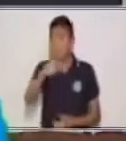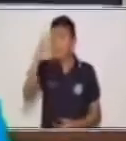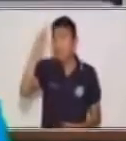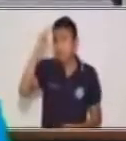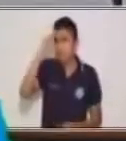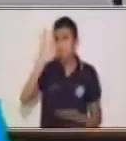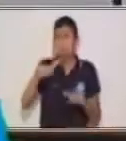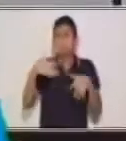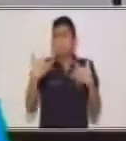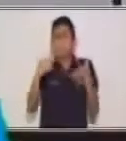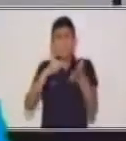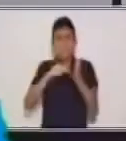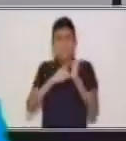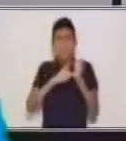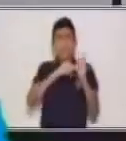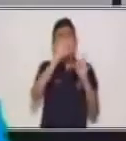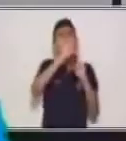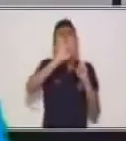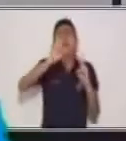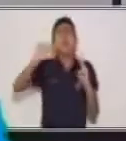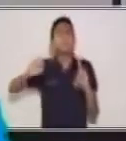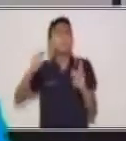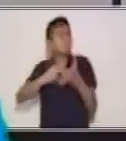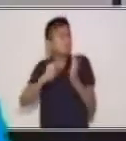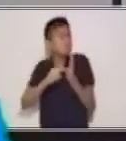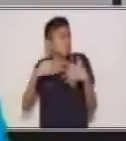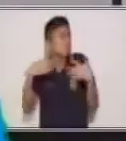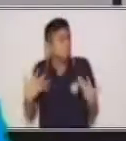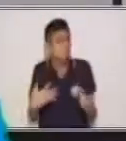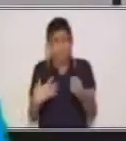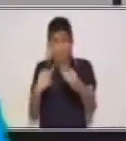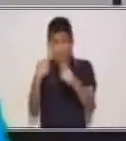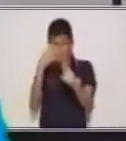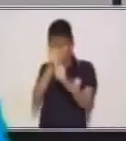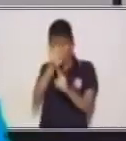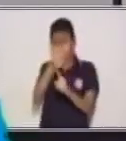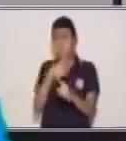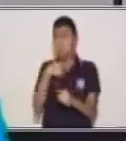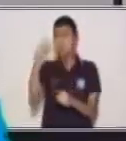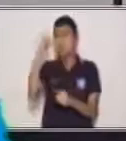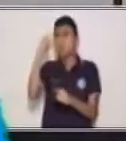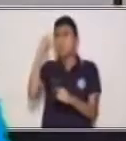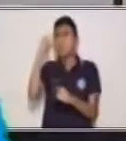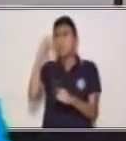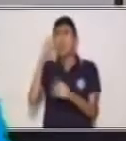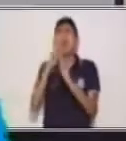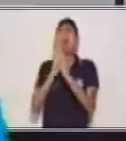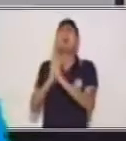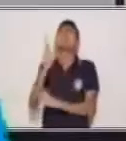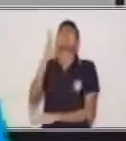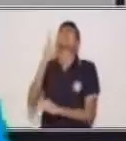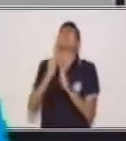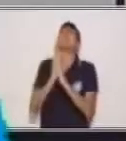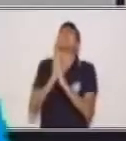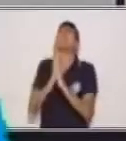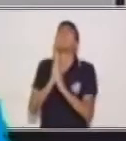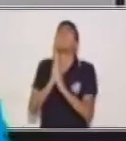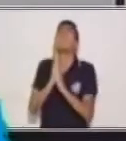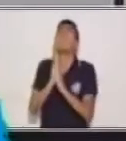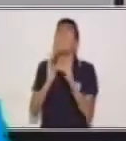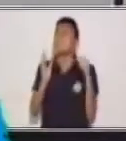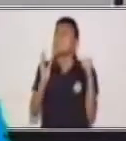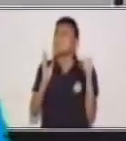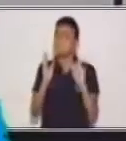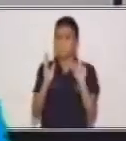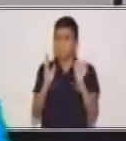qué es la oración. La oración será cuando venimos y decimos, ay, papito Dios, que no me regañe mi mamá cuando hice la